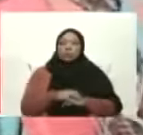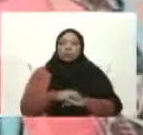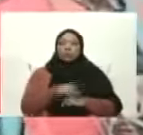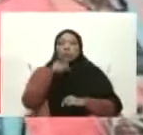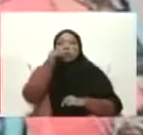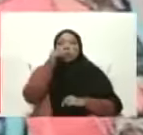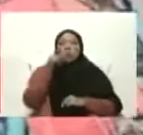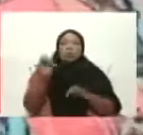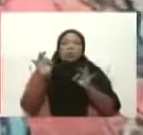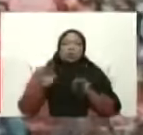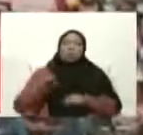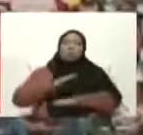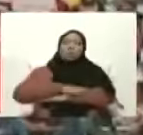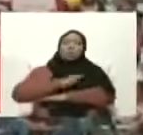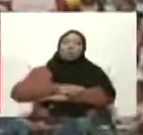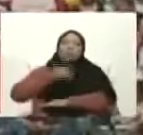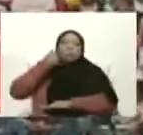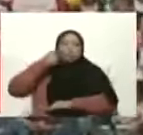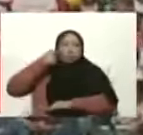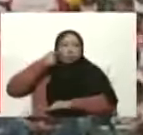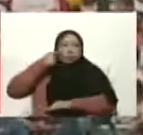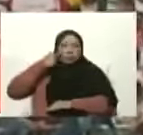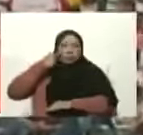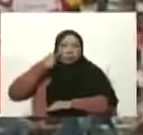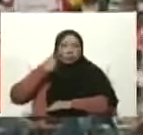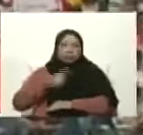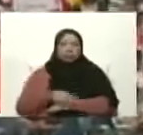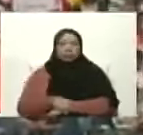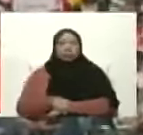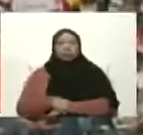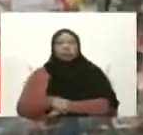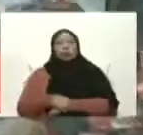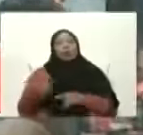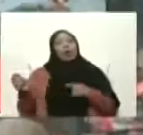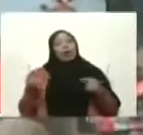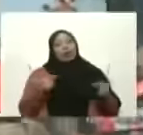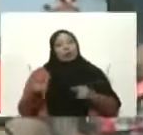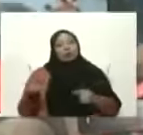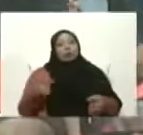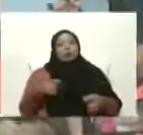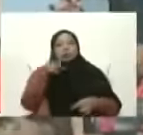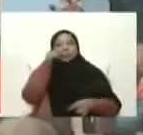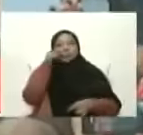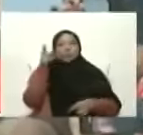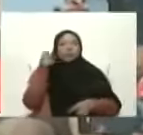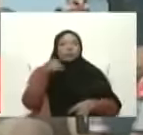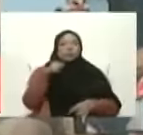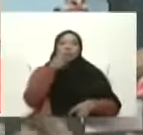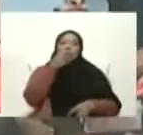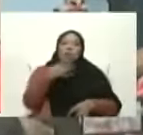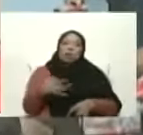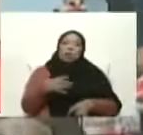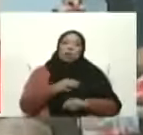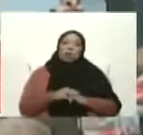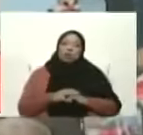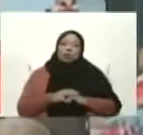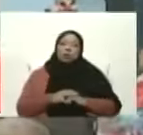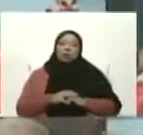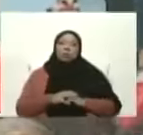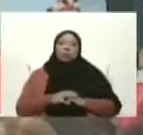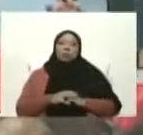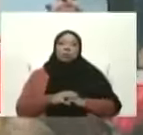hombre decente y bueno. Quiero hablarles de un hombre cabal, de un